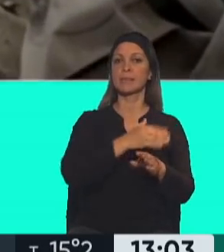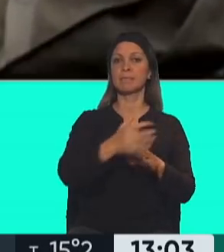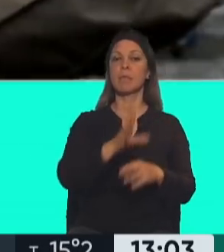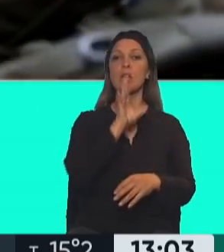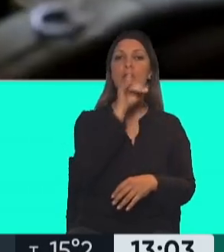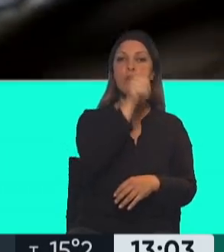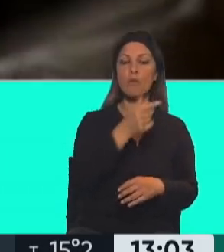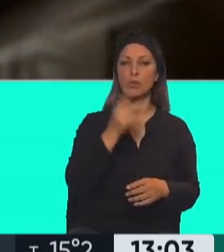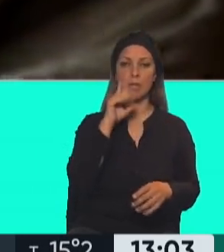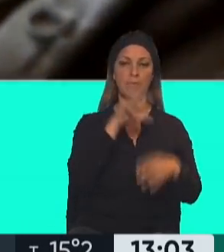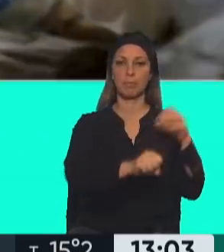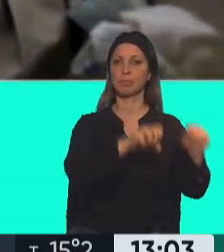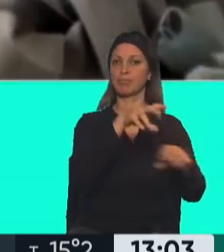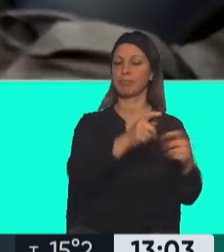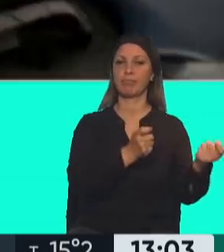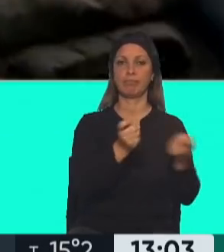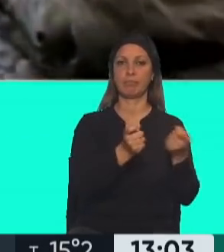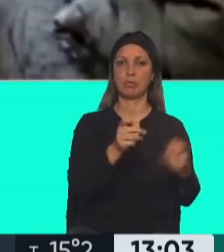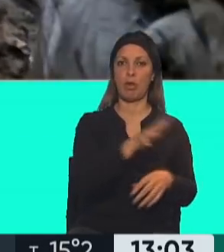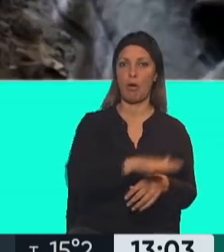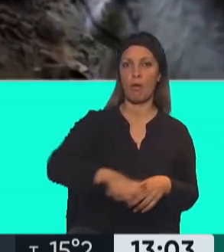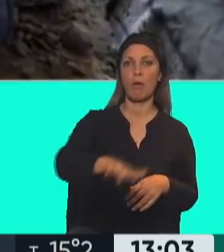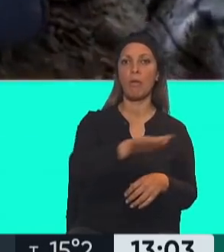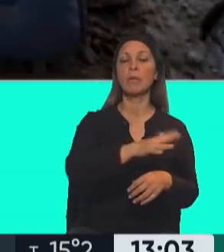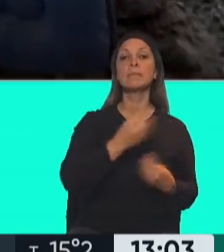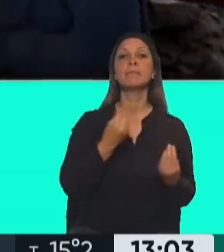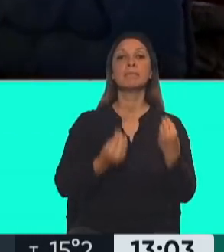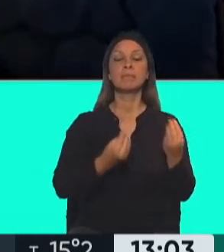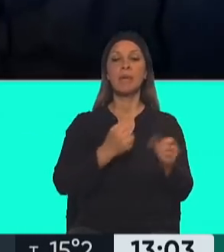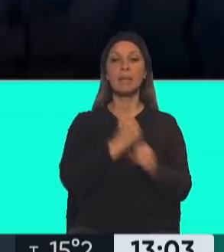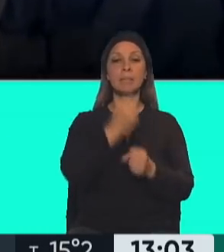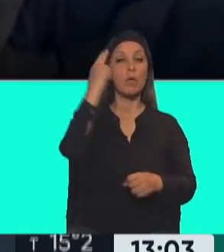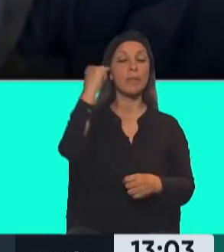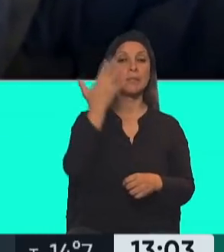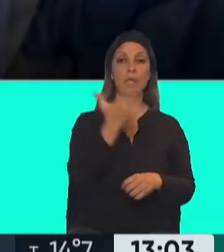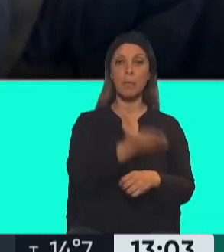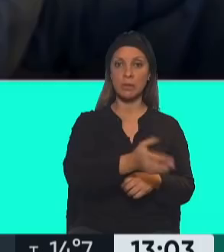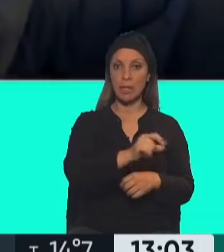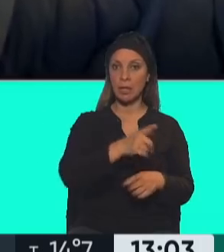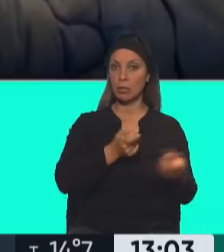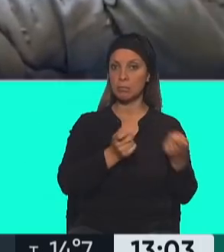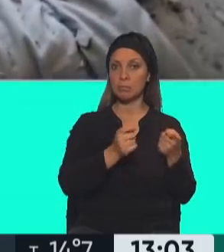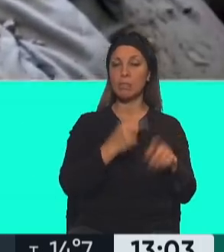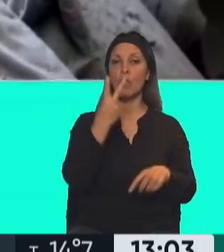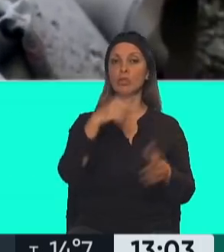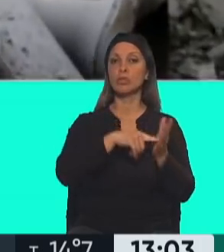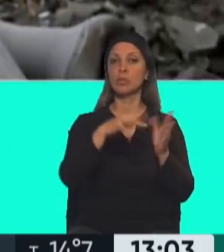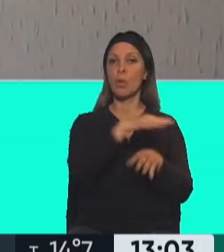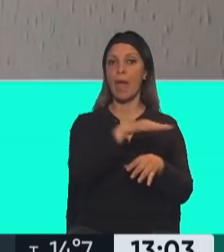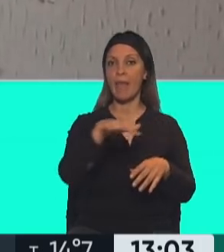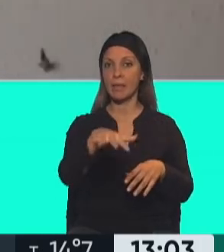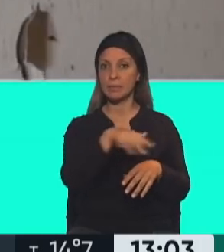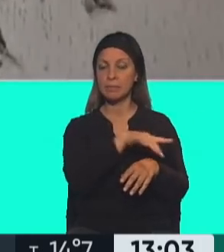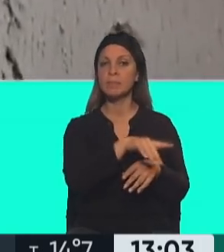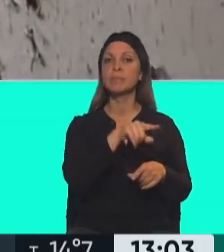controla totalmente Lugansk. Lo que se dice es que controla hasta ahora el 95%, que hay dos ciudades, Severodonetsk, que